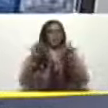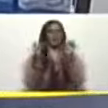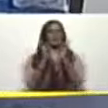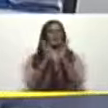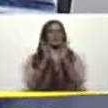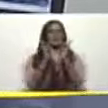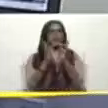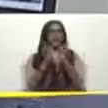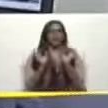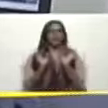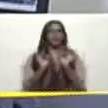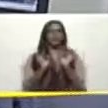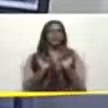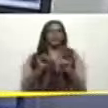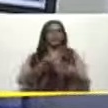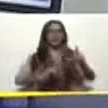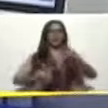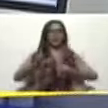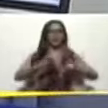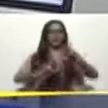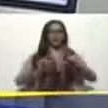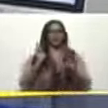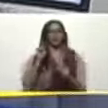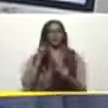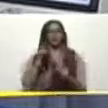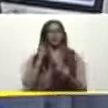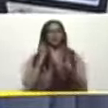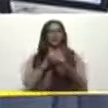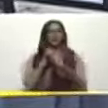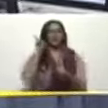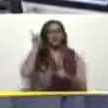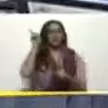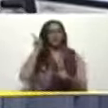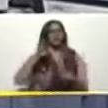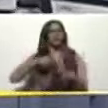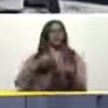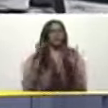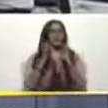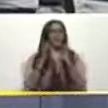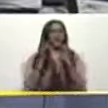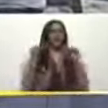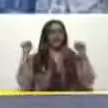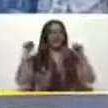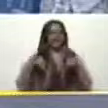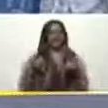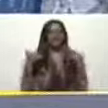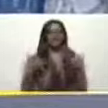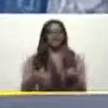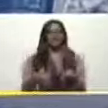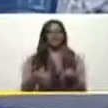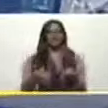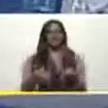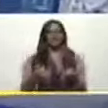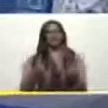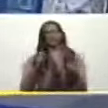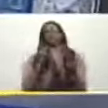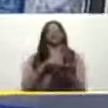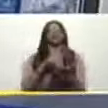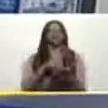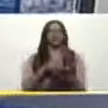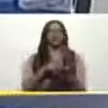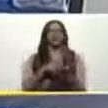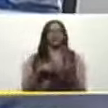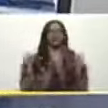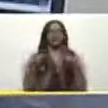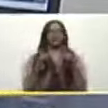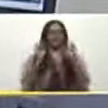conectada precisamente acá al laboratorio, y usted desde allá puede conectarse en este momento y participar en una sesión